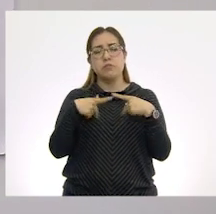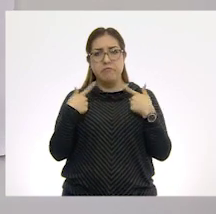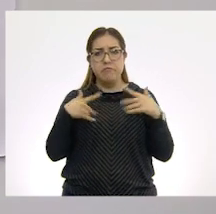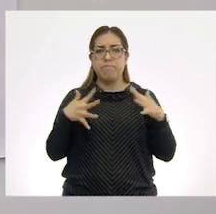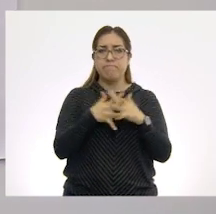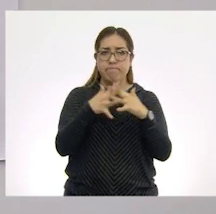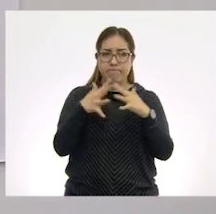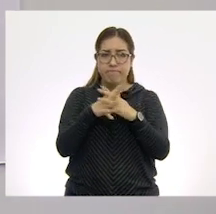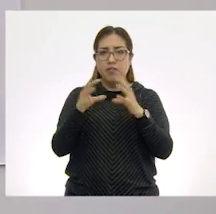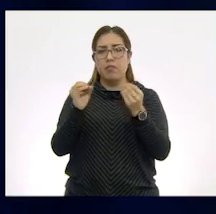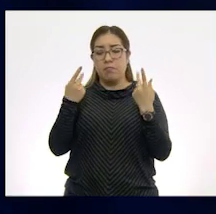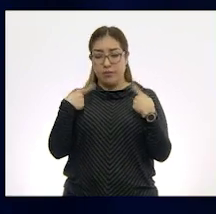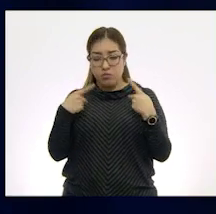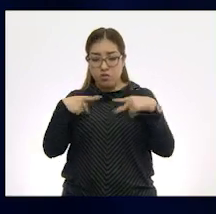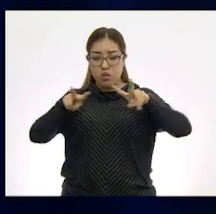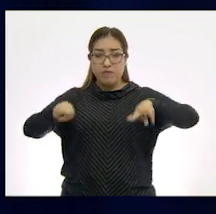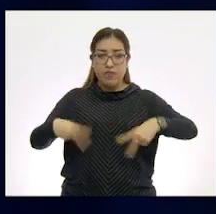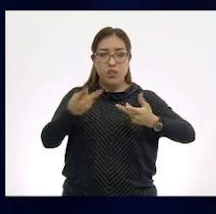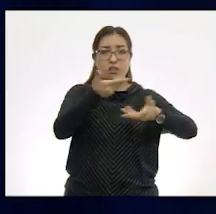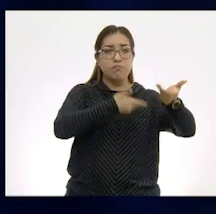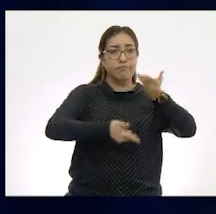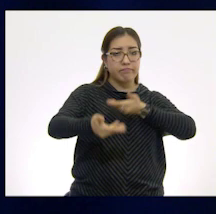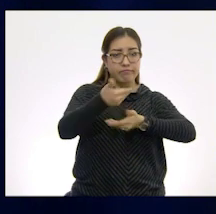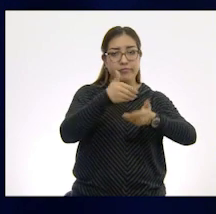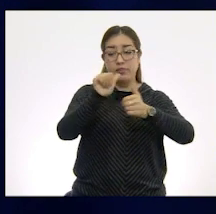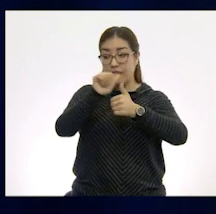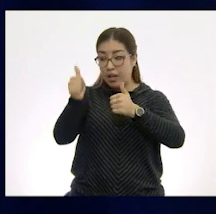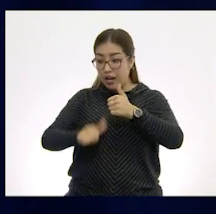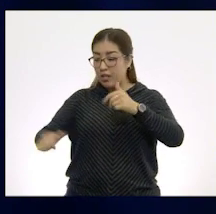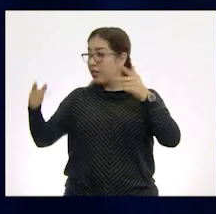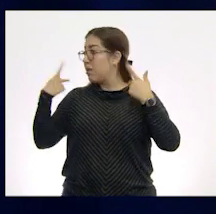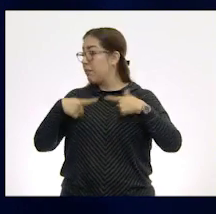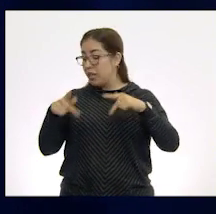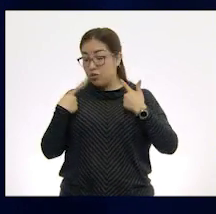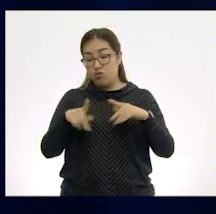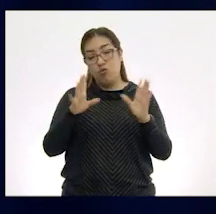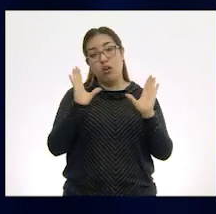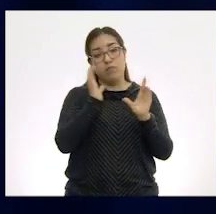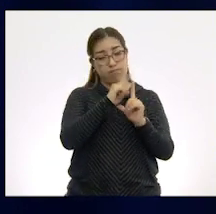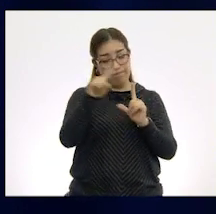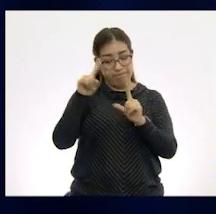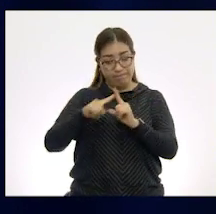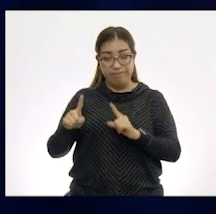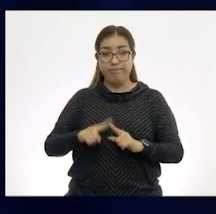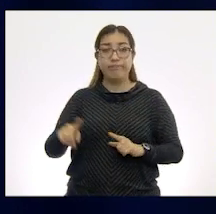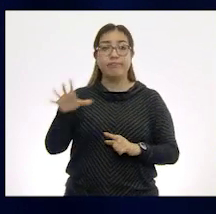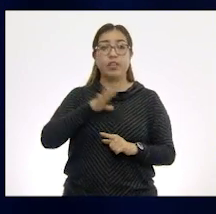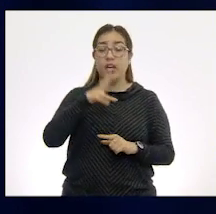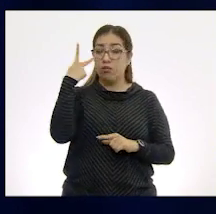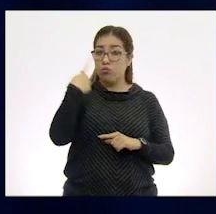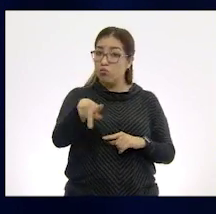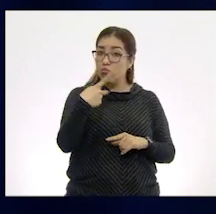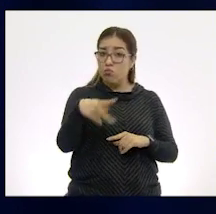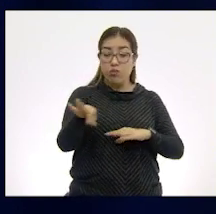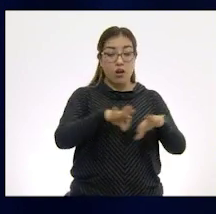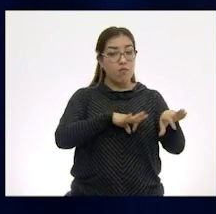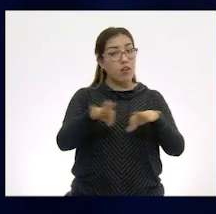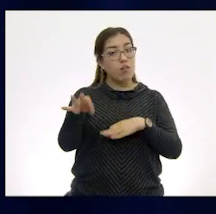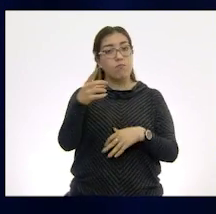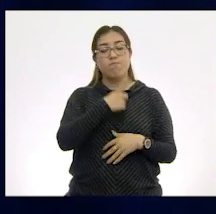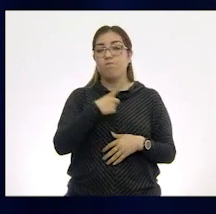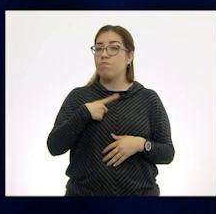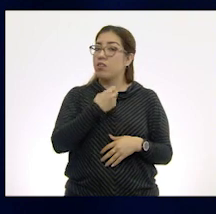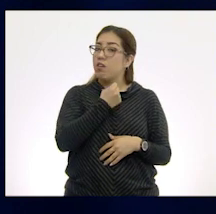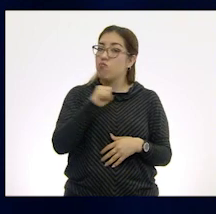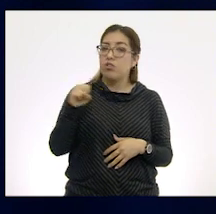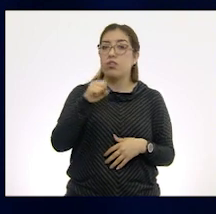alta, comerciantes, artesanos, agricultores de clase baja y que estaban sujetos a trabajos obligatorios y al pago de